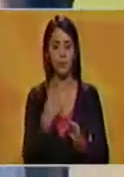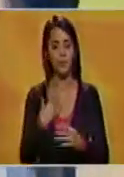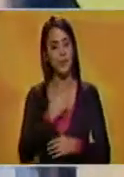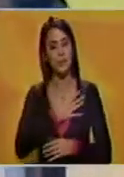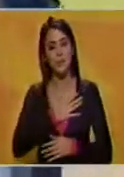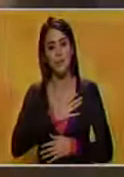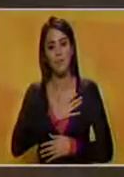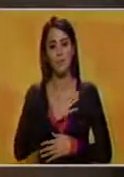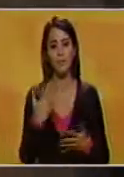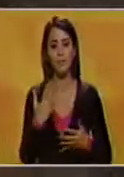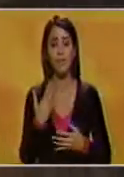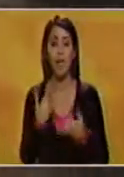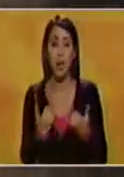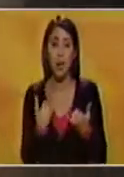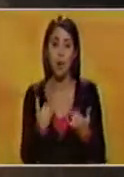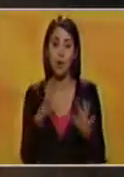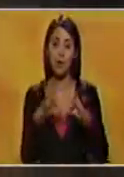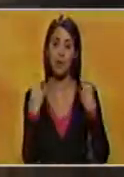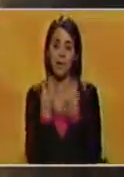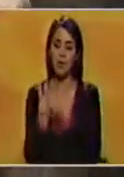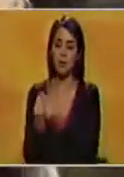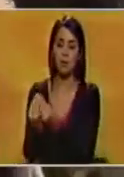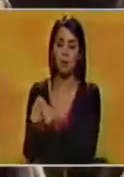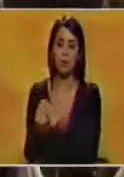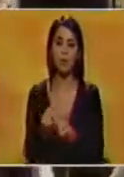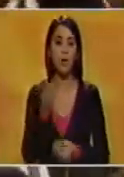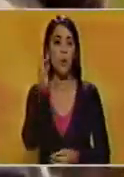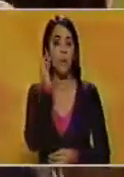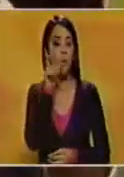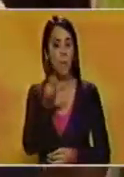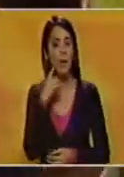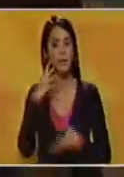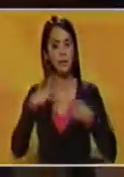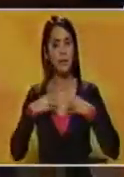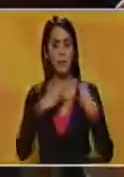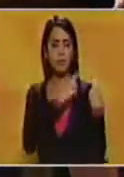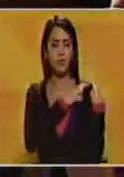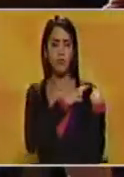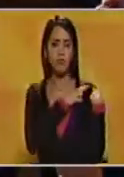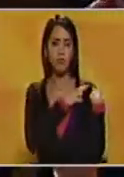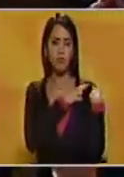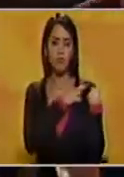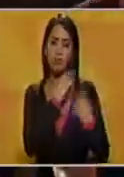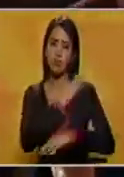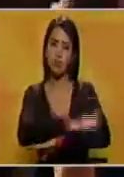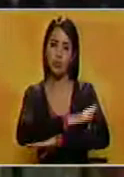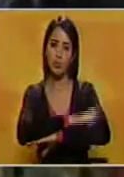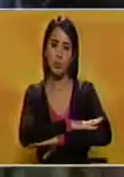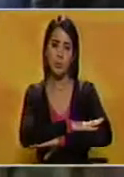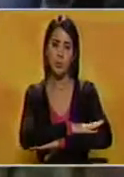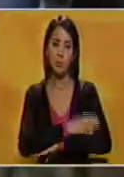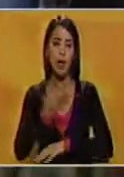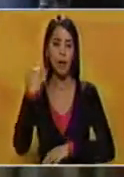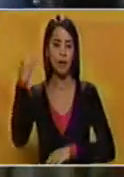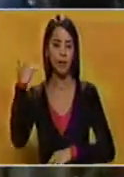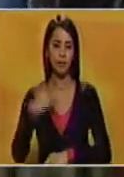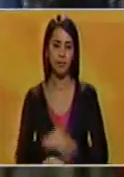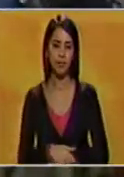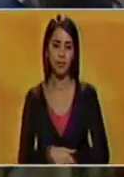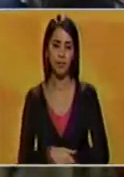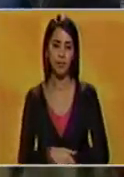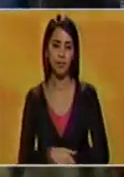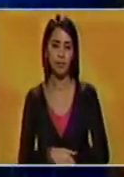conmovida porque Alice ahora podrá estar con su familia. La señora Johnson aceptó su responsabilidad por su comportamiento en el pasado.